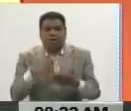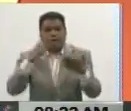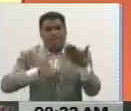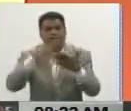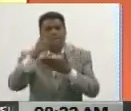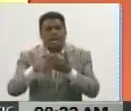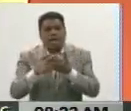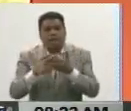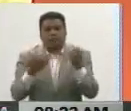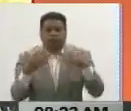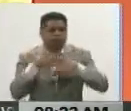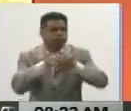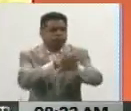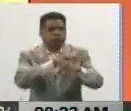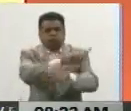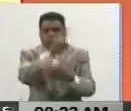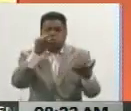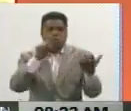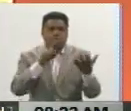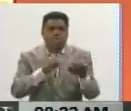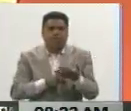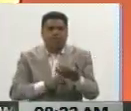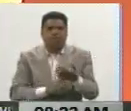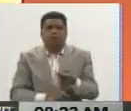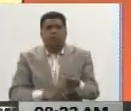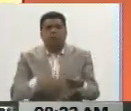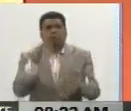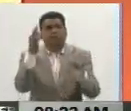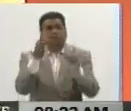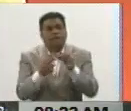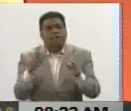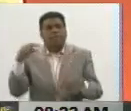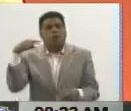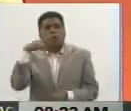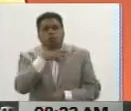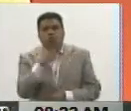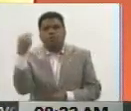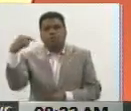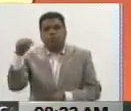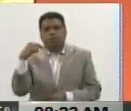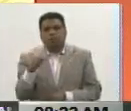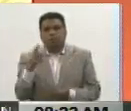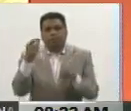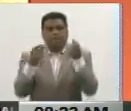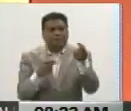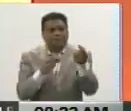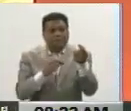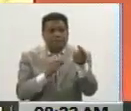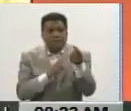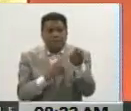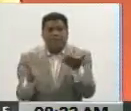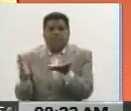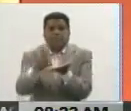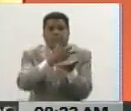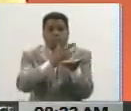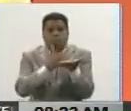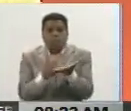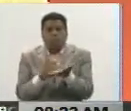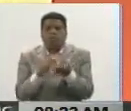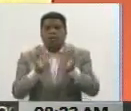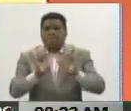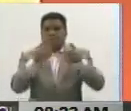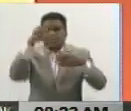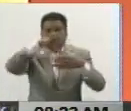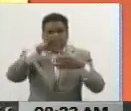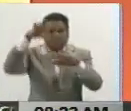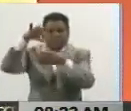integral. A partir del mes de septiembre, octubre y noviembre se inicia la recolección nacional de semillas. Con esa recolección se inicia la siembra y luego